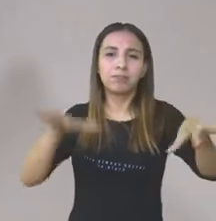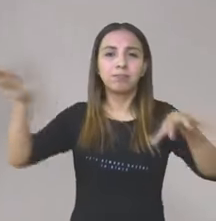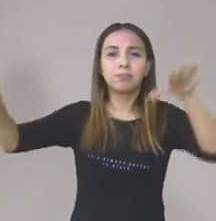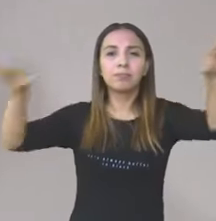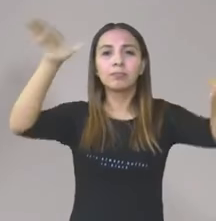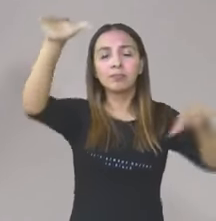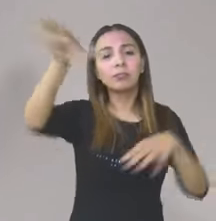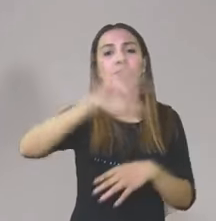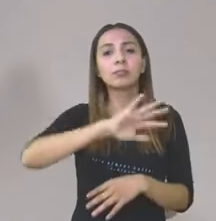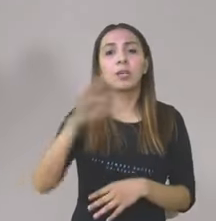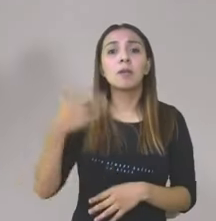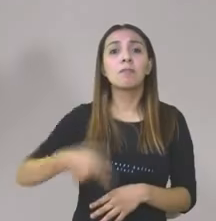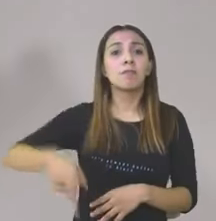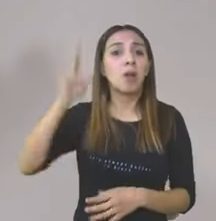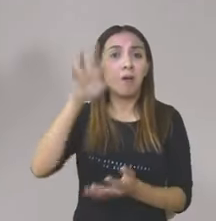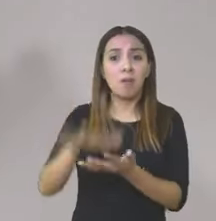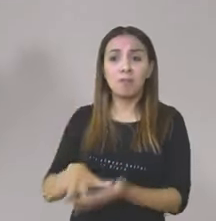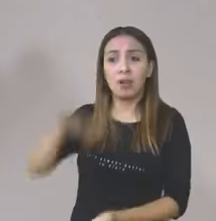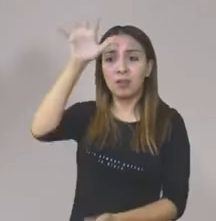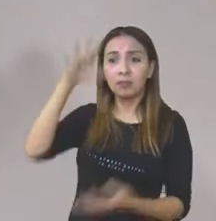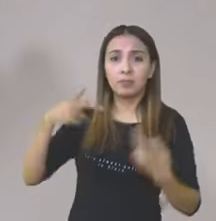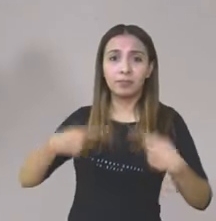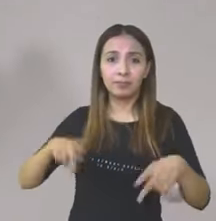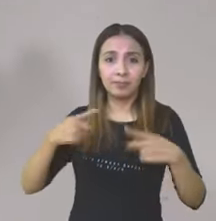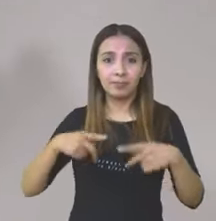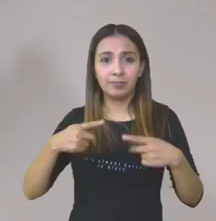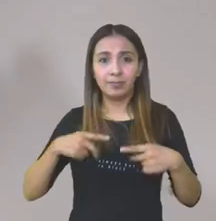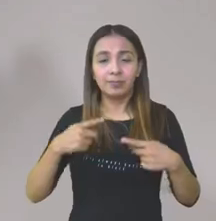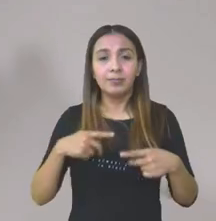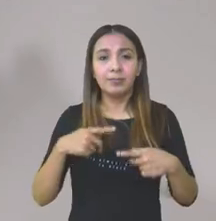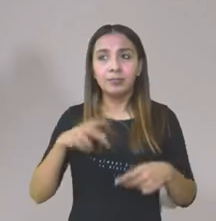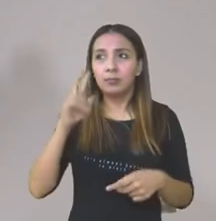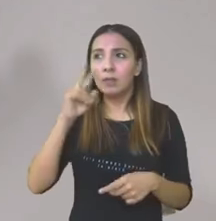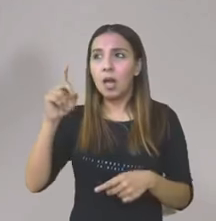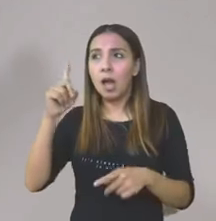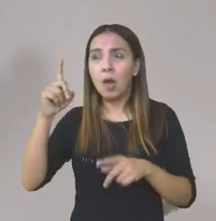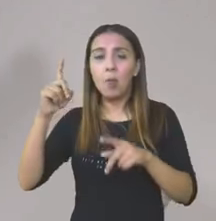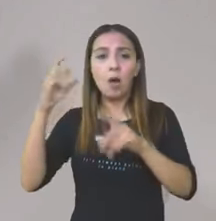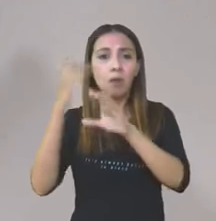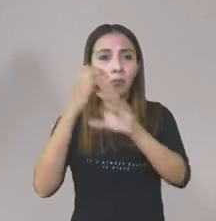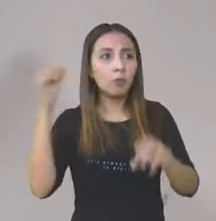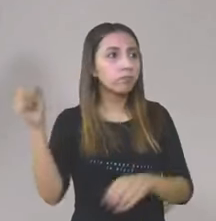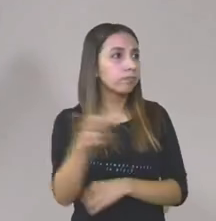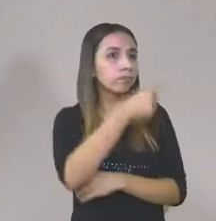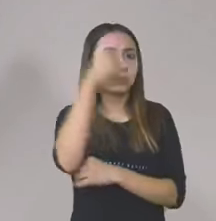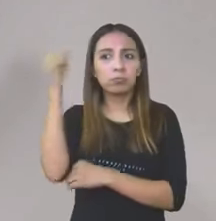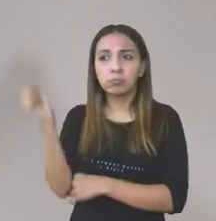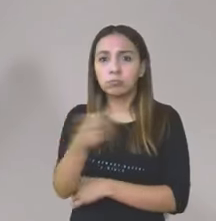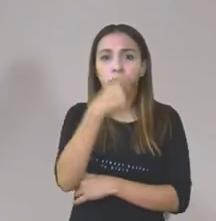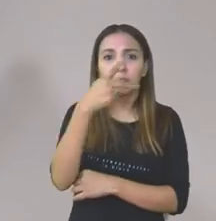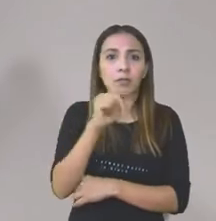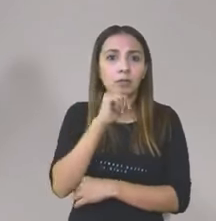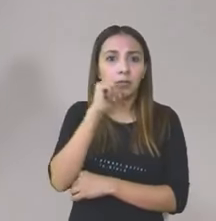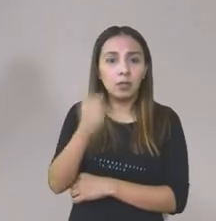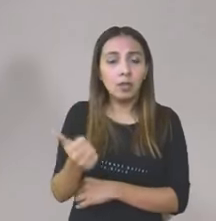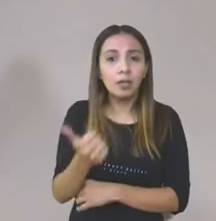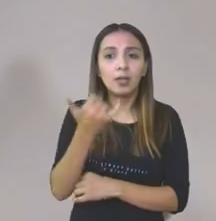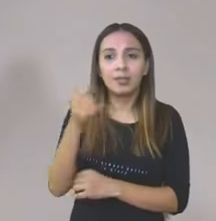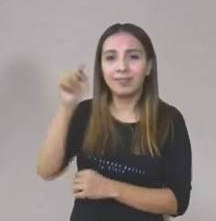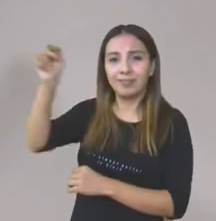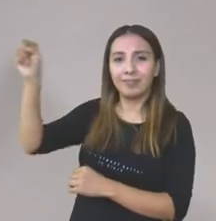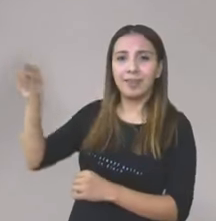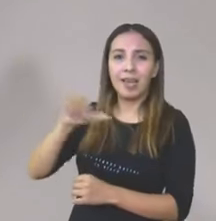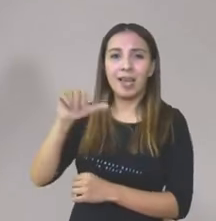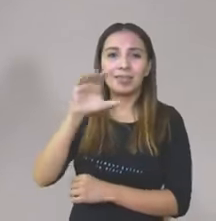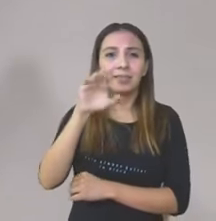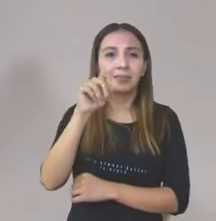fraccionamientos, dejando a la mayoría de la población que ven pasar las pipas de agua. Y los operadores le dicen a la gente, a la